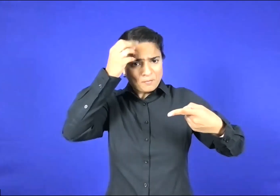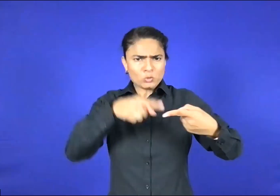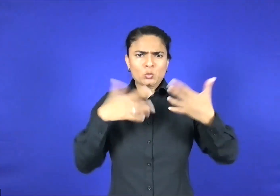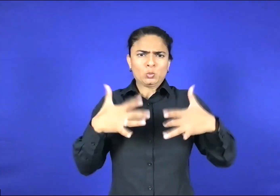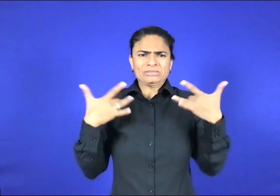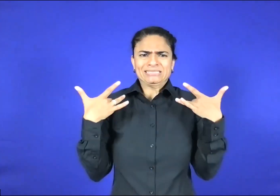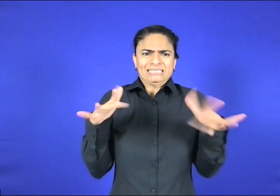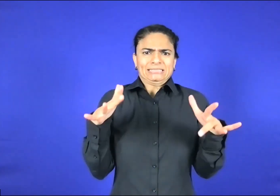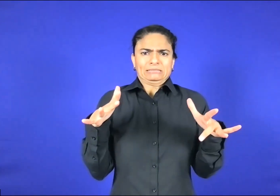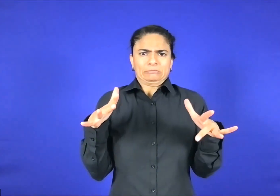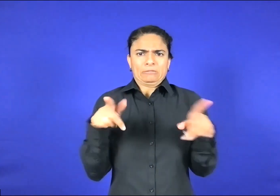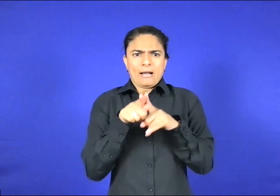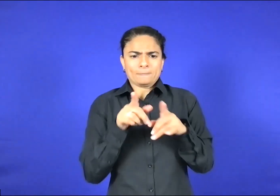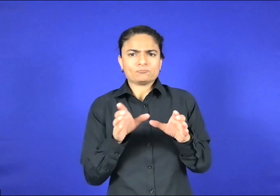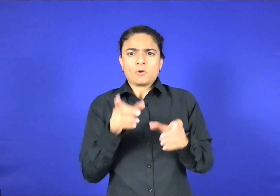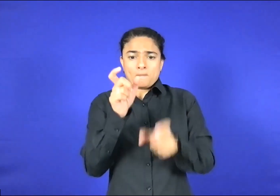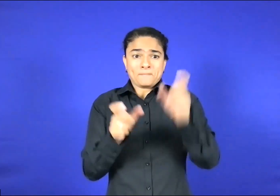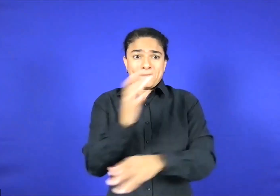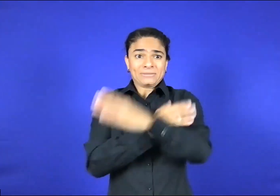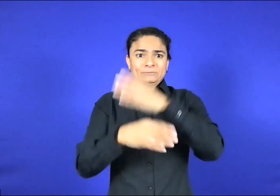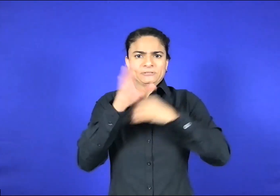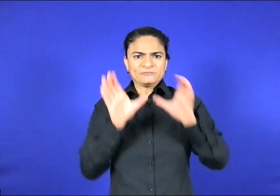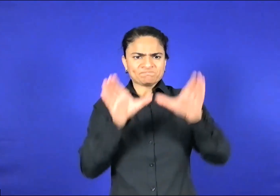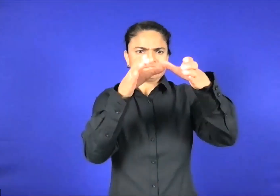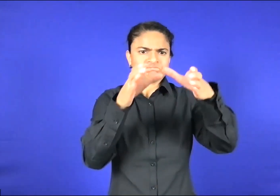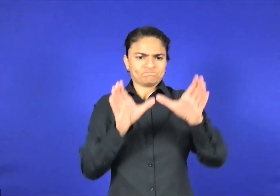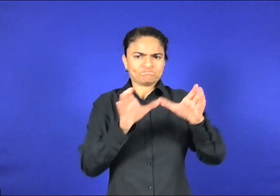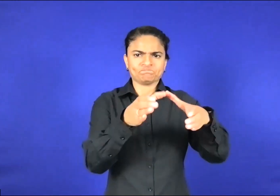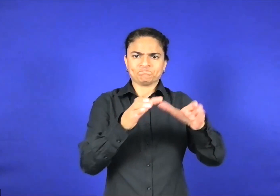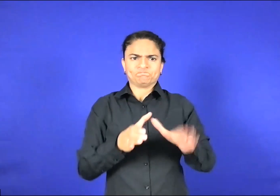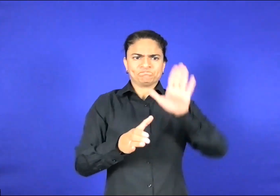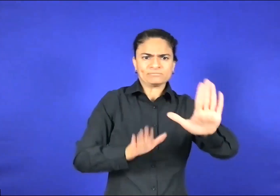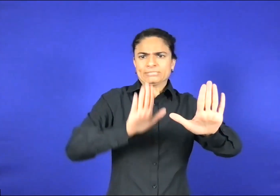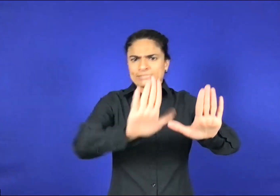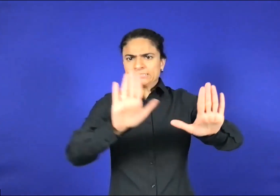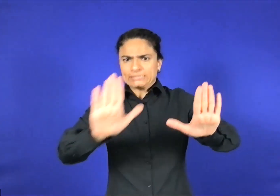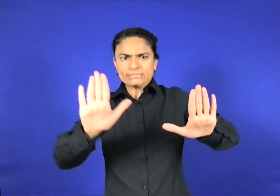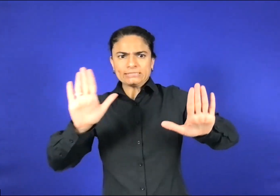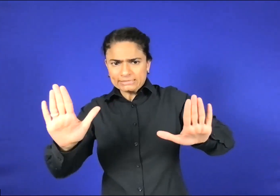are protected. Any panelist would like to quickly address this question?